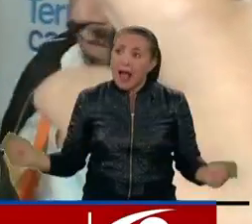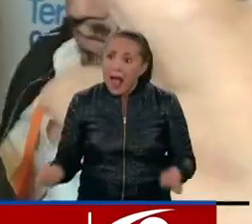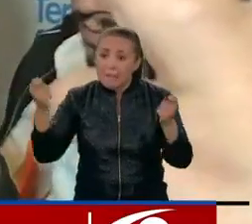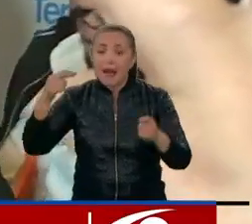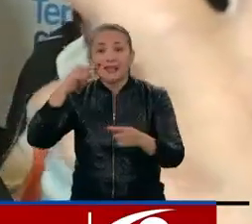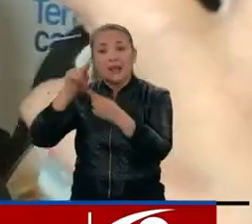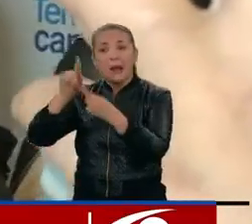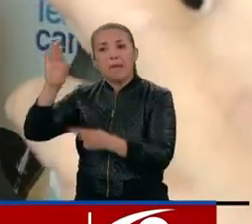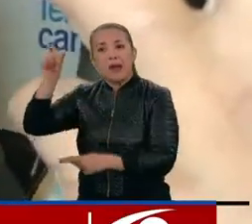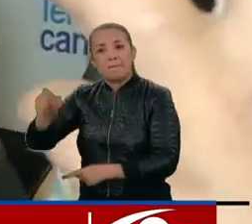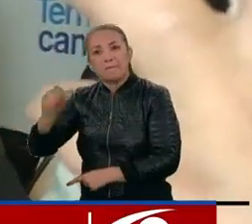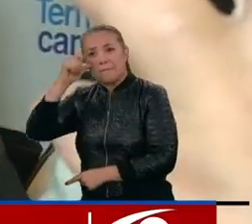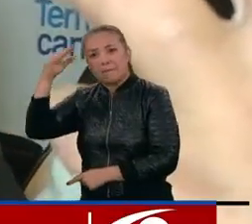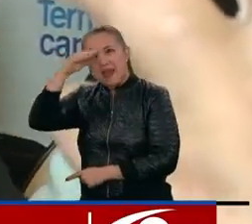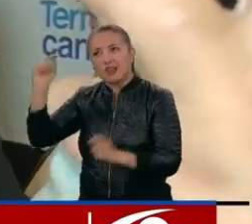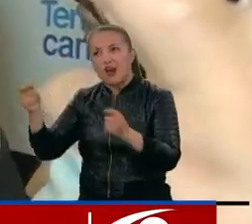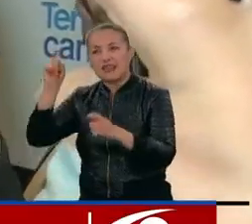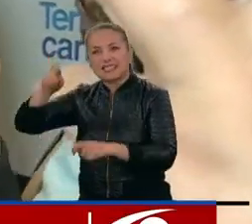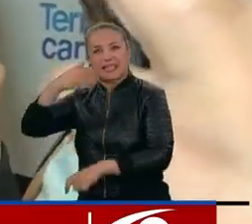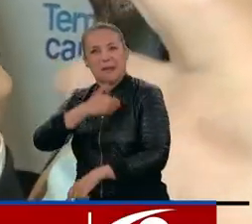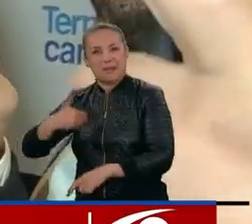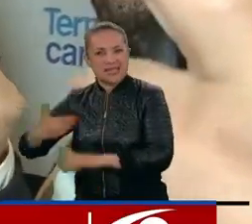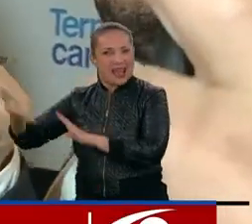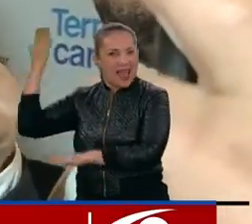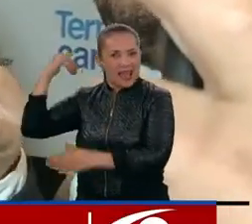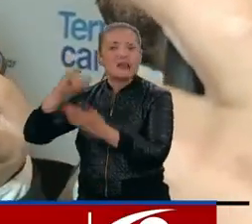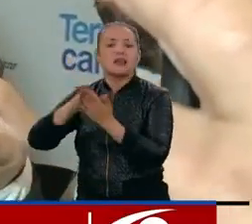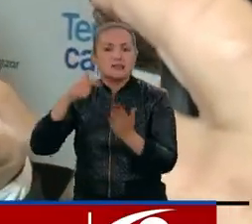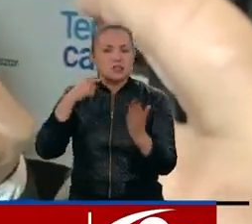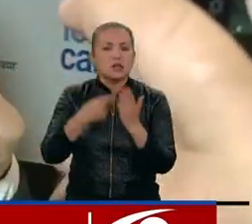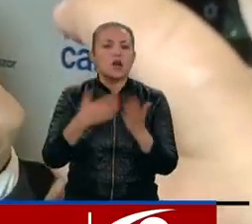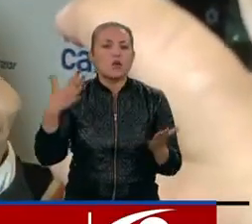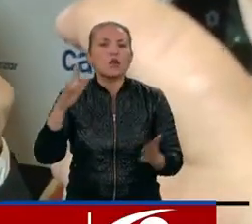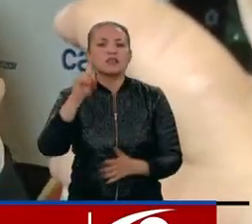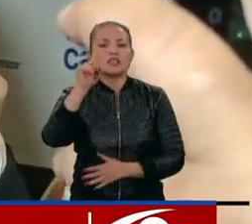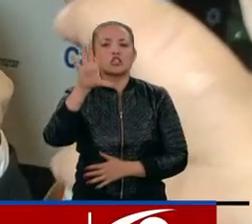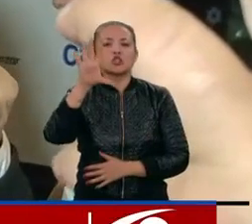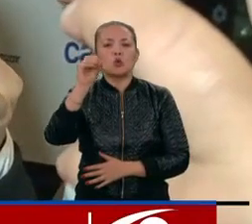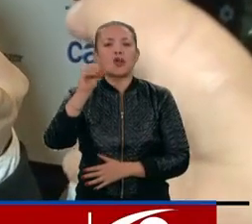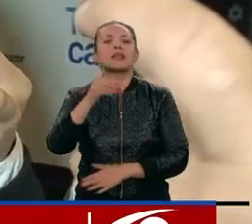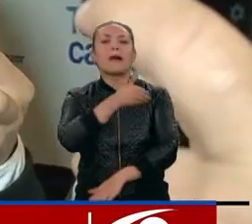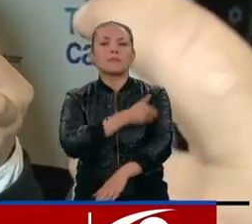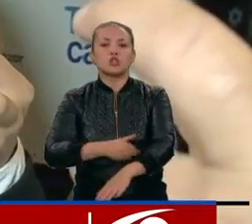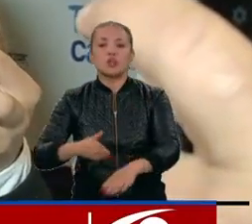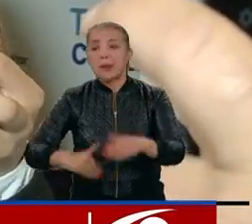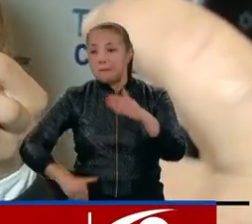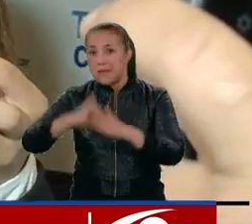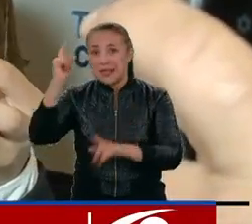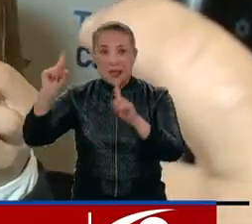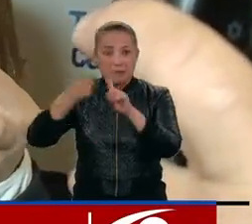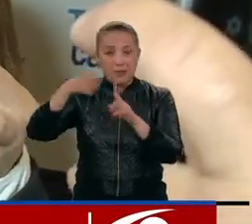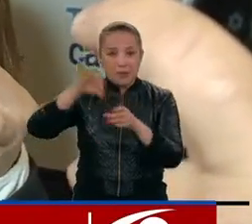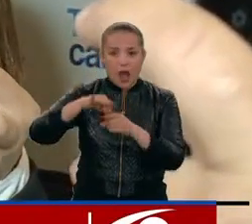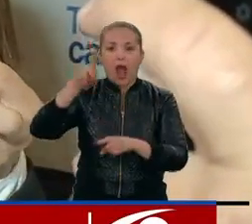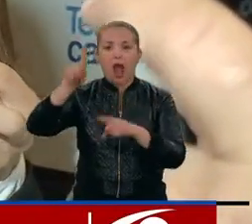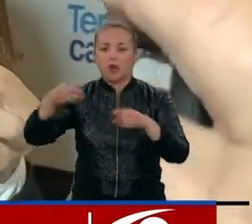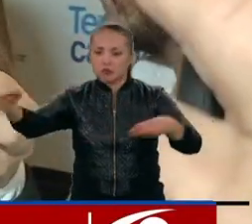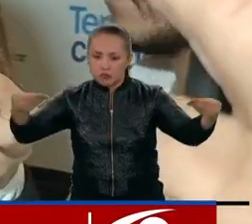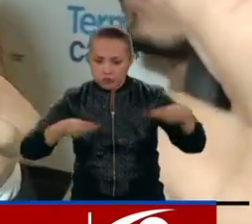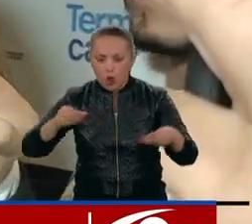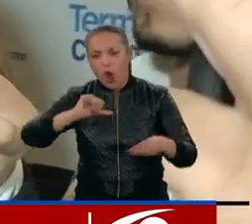en las fases, en la primera y segunda vuelta, unos 150 millones de pesos, algunos en dinero y otros en